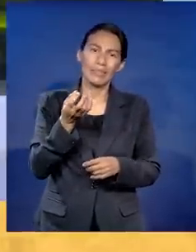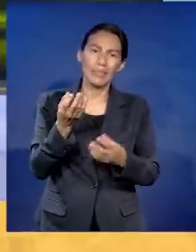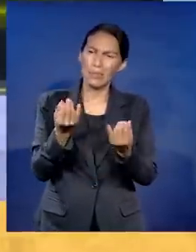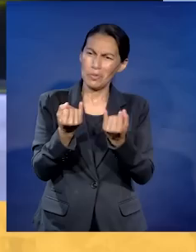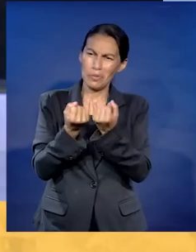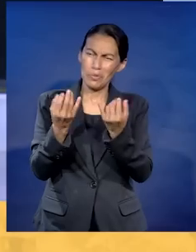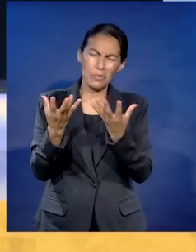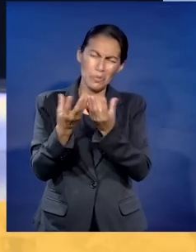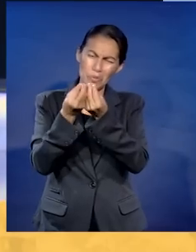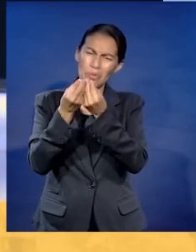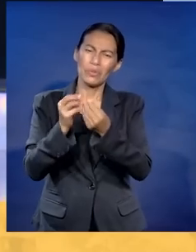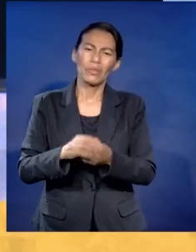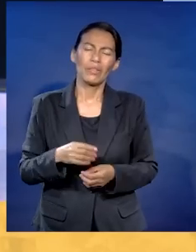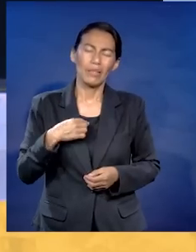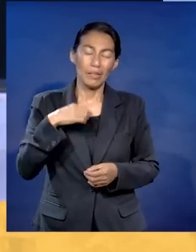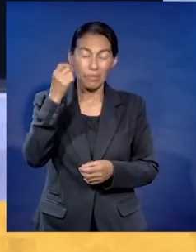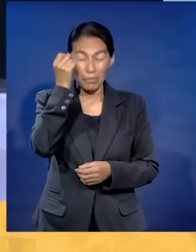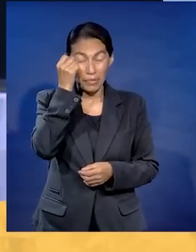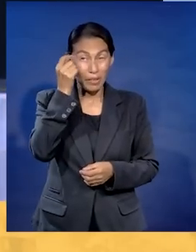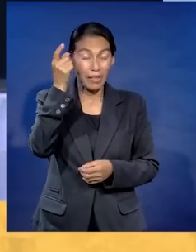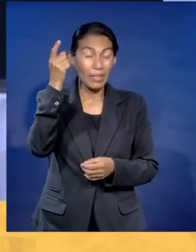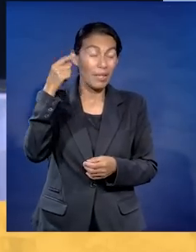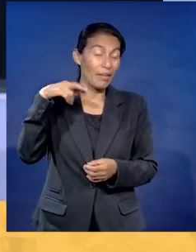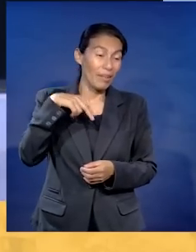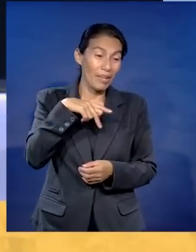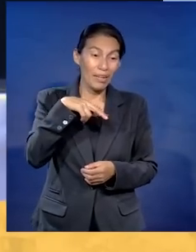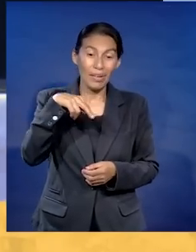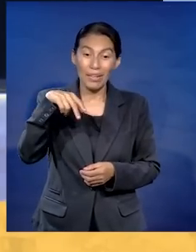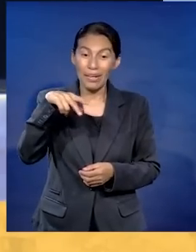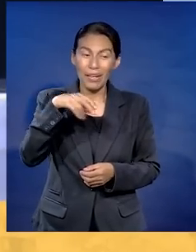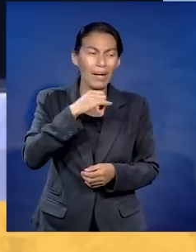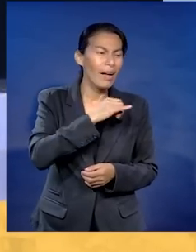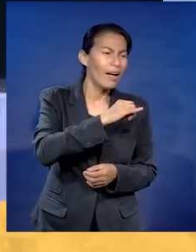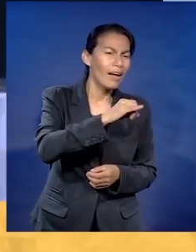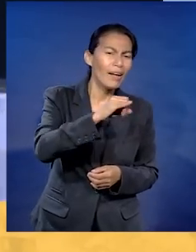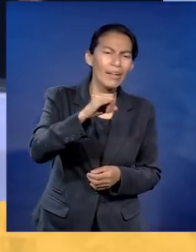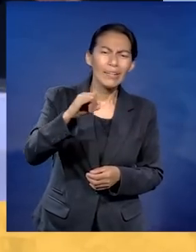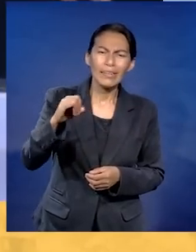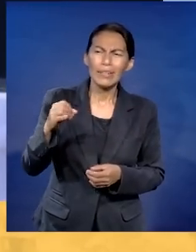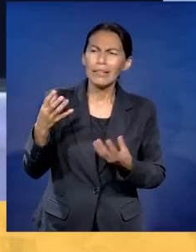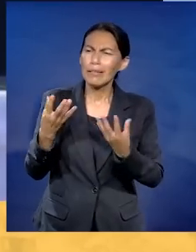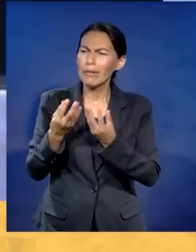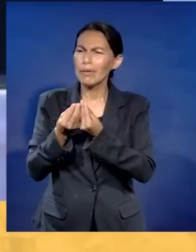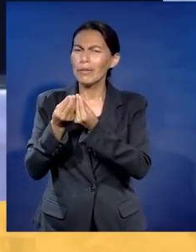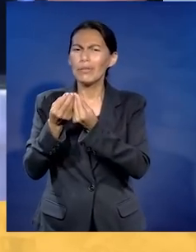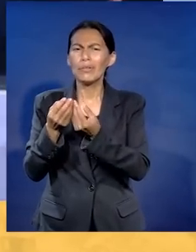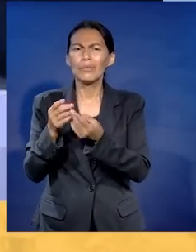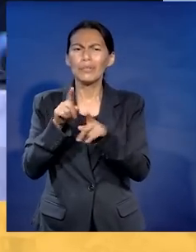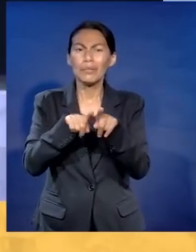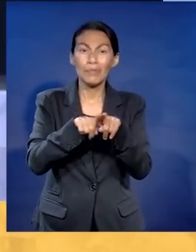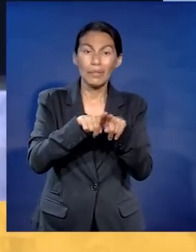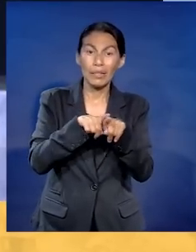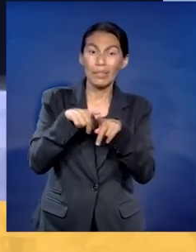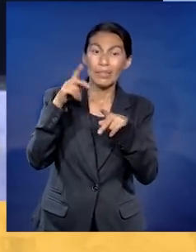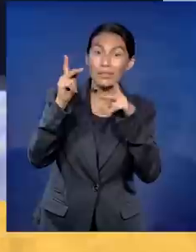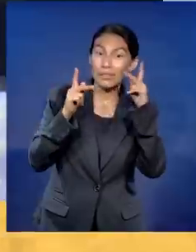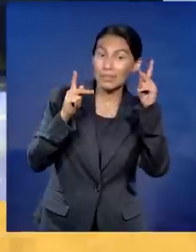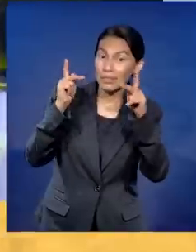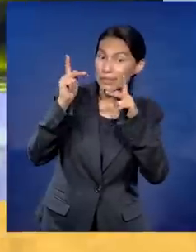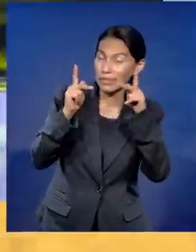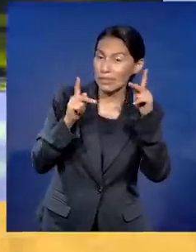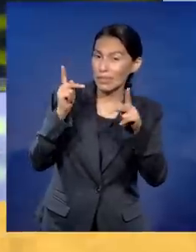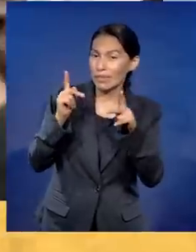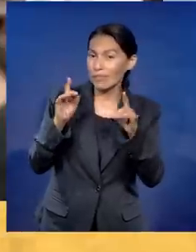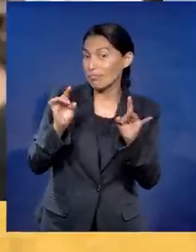de esta finca, como agarro ahora, voy a agarrar con ella. Y yo hacía en mi mente películas de los dos, ahí caminando entre los jardines,